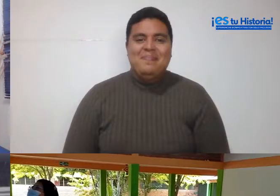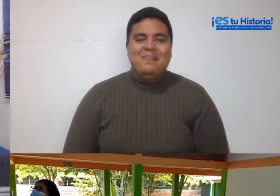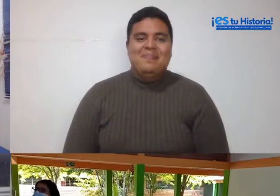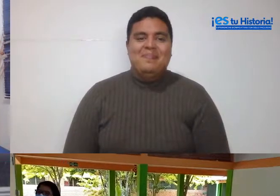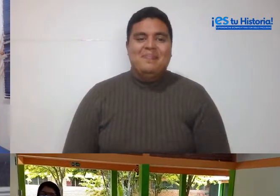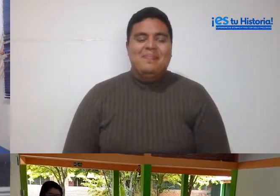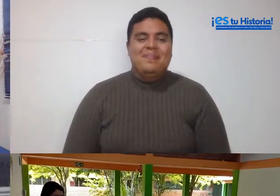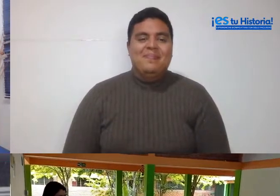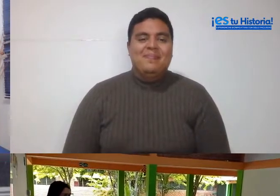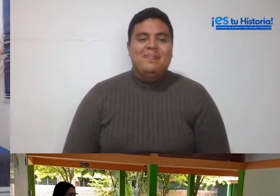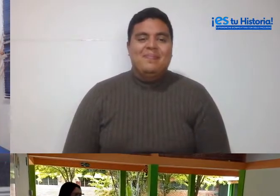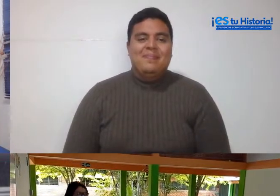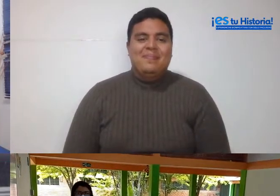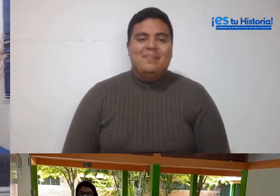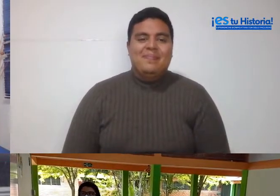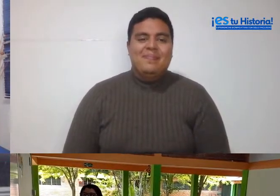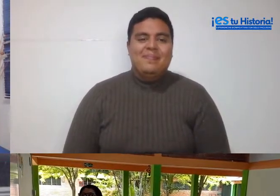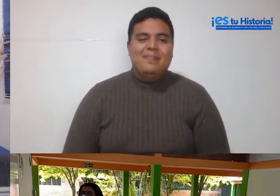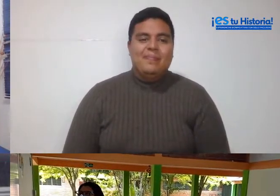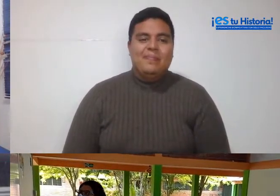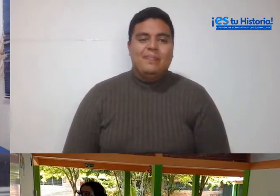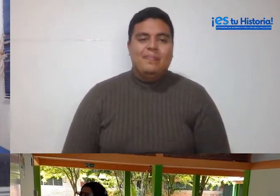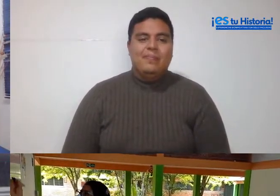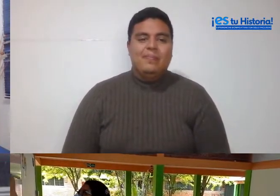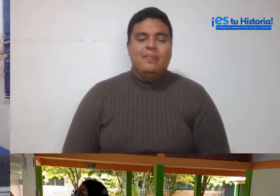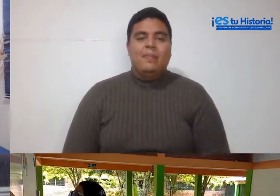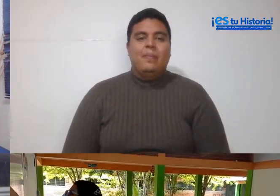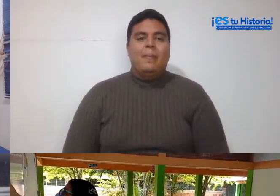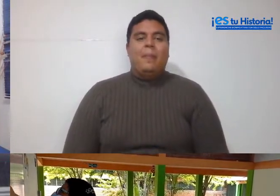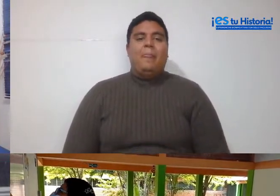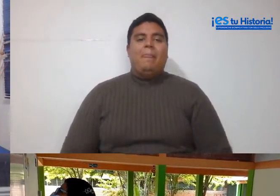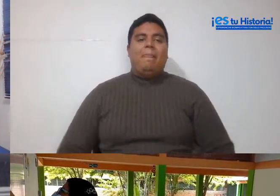Sí. ¿Quieres hablar de Manuel?